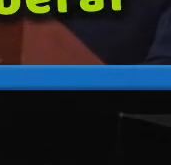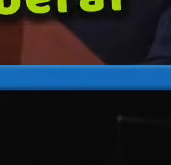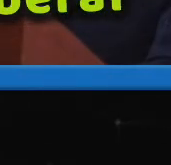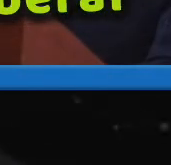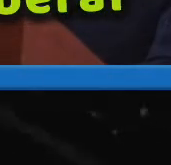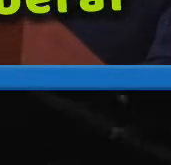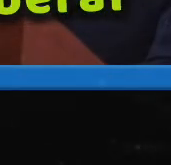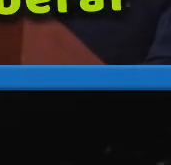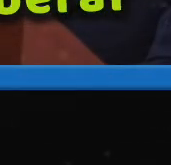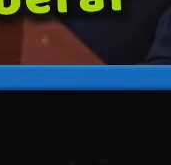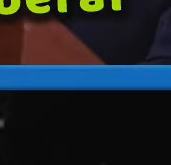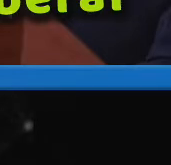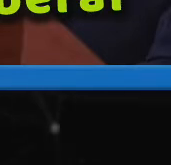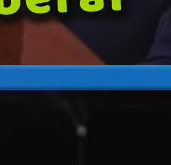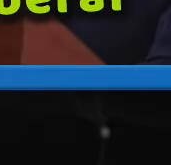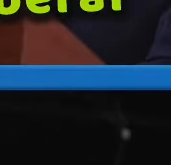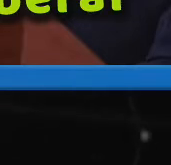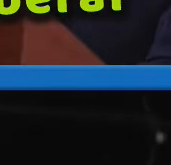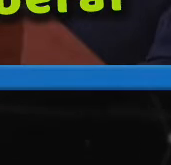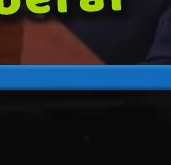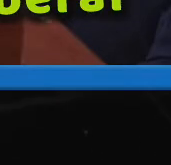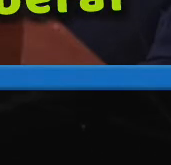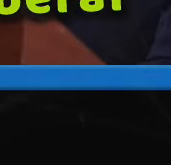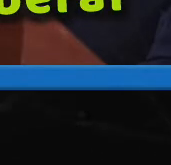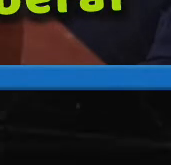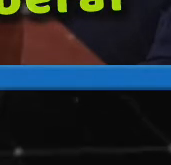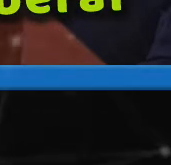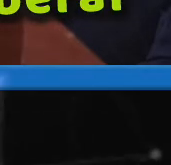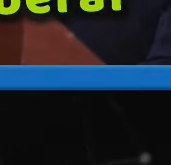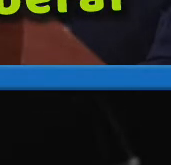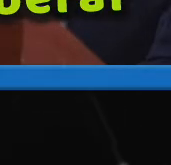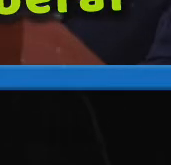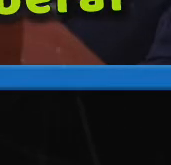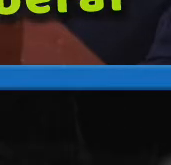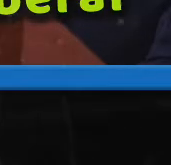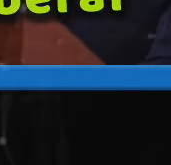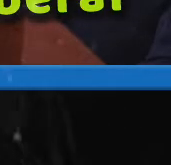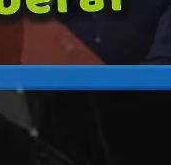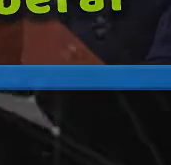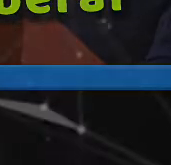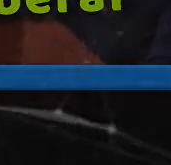En la conferencia de hoy, el presidente Andrés Manuel López Obrador.